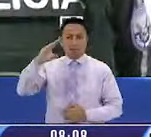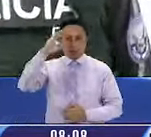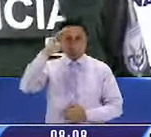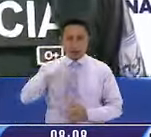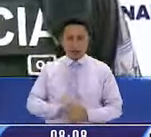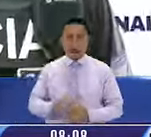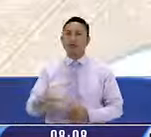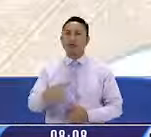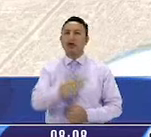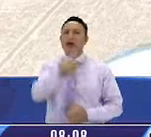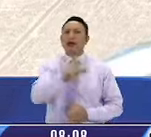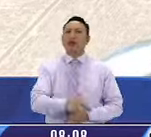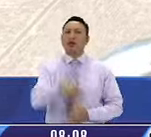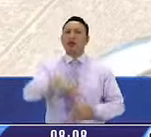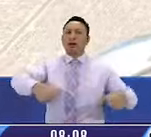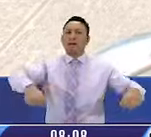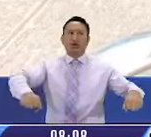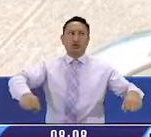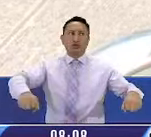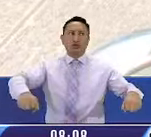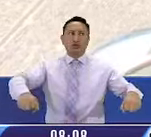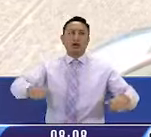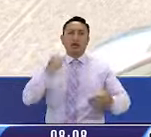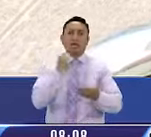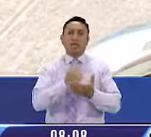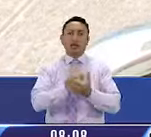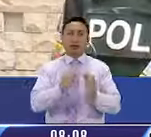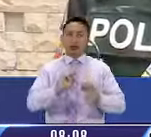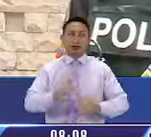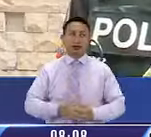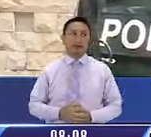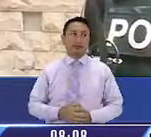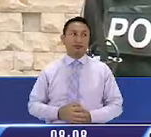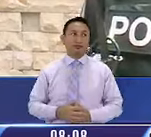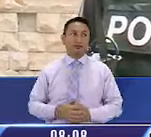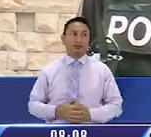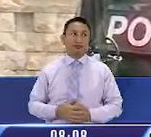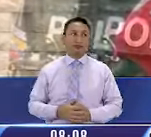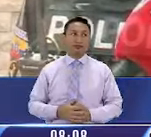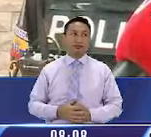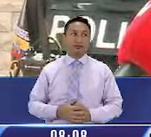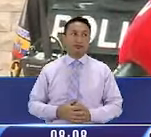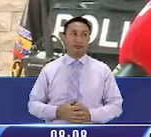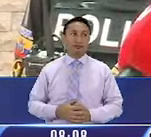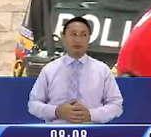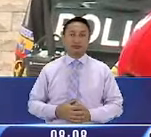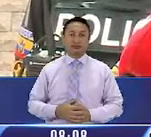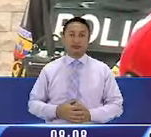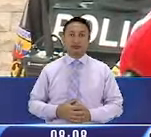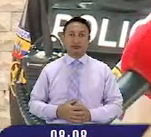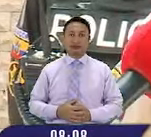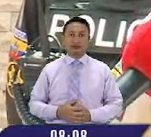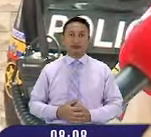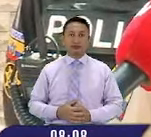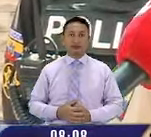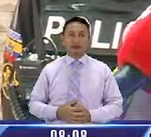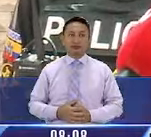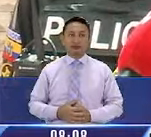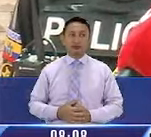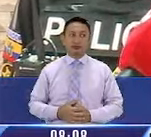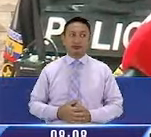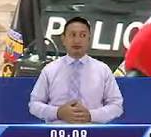identificó a una persona que circulaba en una moto sin la placa reglamentaria. El grupo de operaciones motorizadas logran observar una motocicleta que no